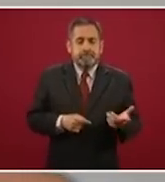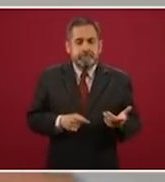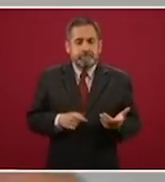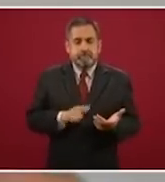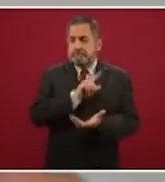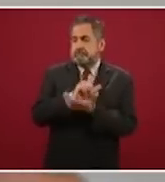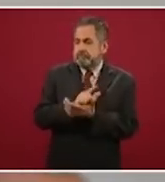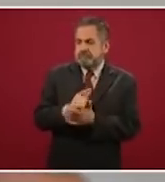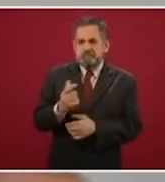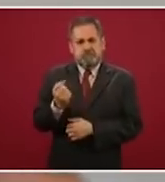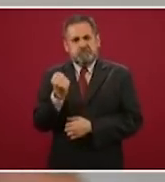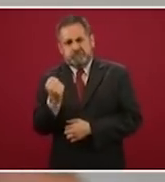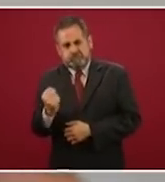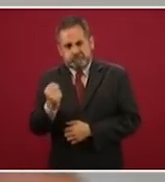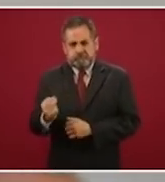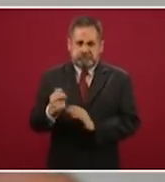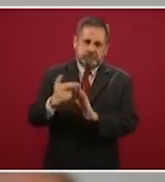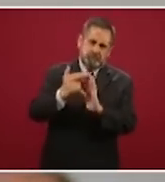leyes más severas,